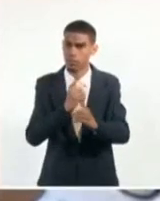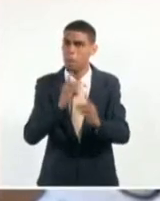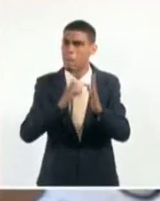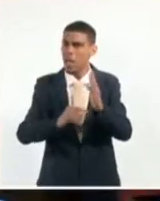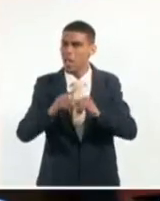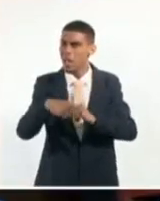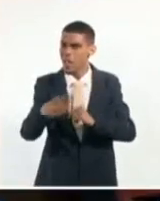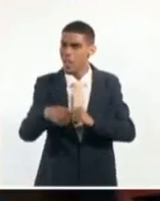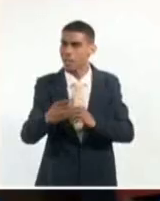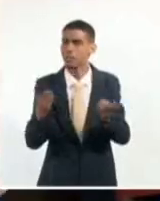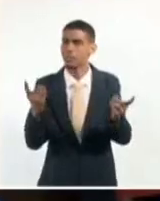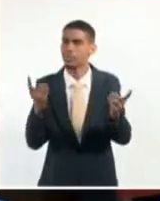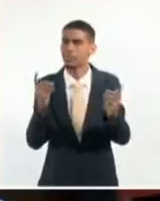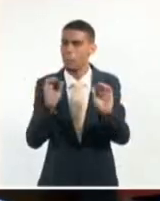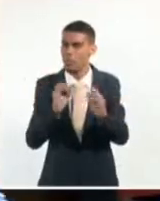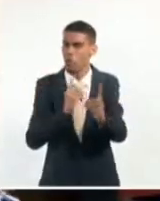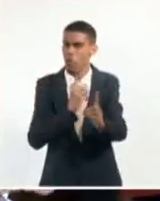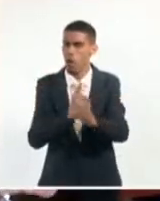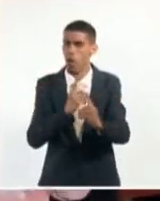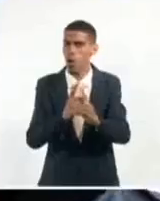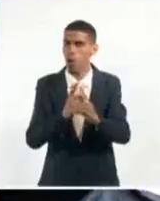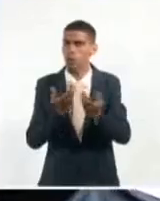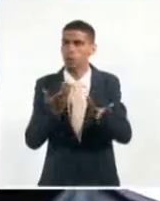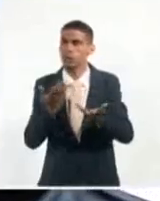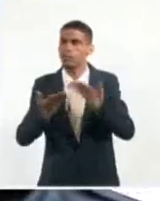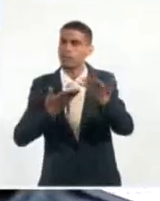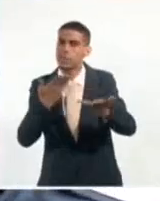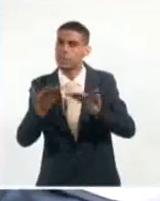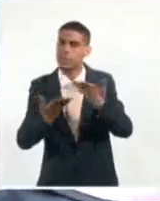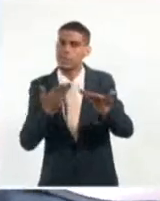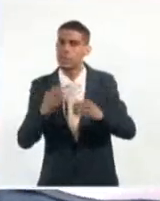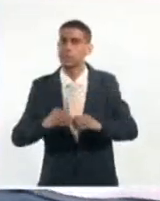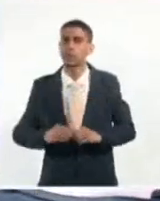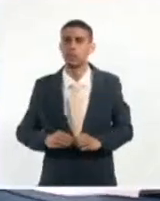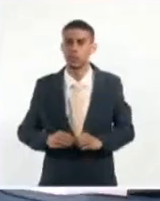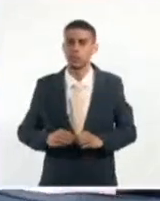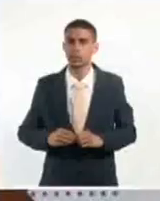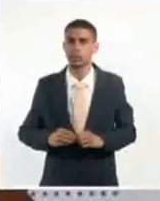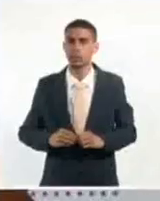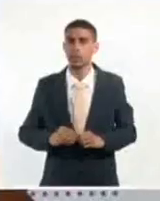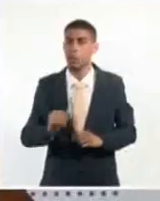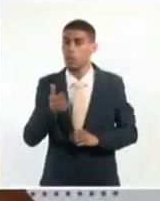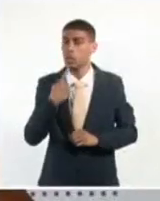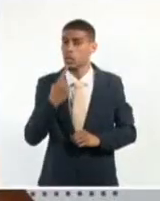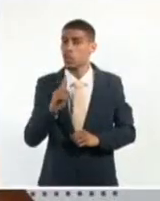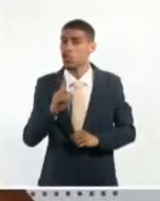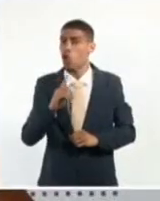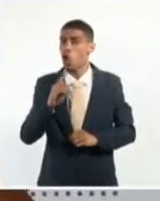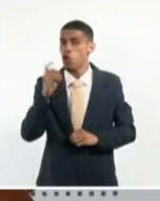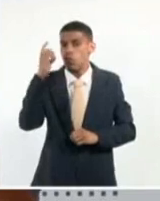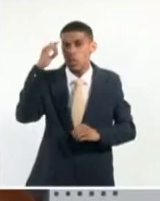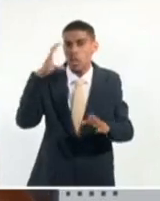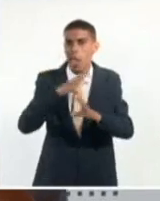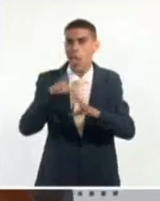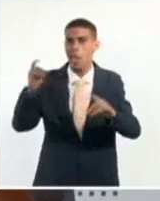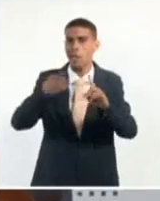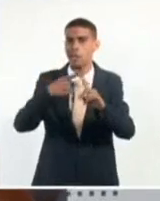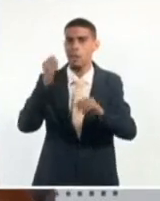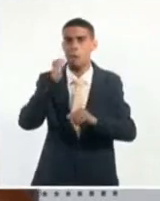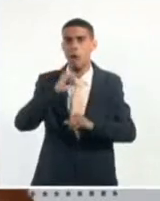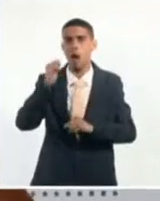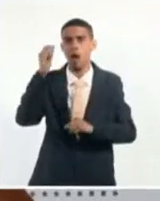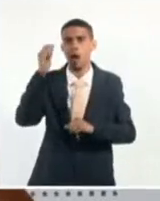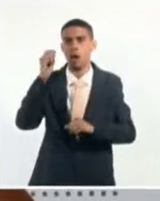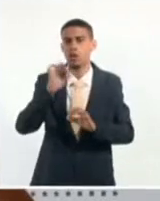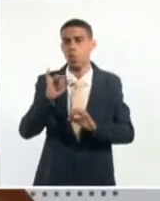el intercambio de ideas entre los diversos actores implicados. No se trata solo de tener más ciencia y más científicos, con más